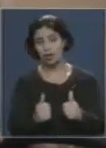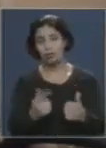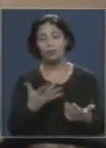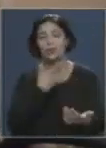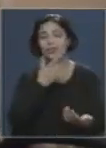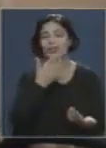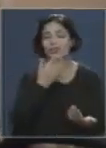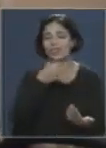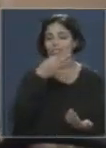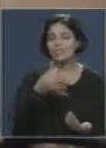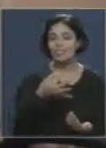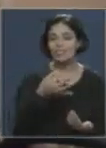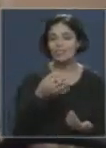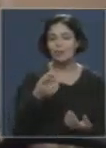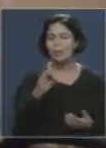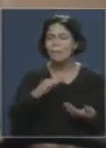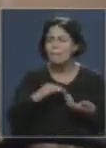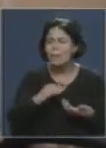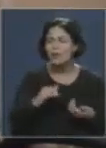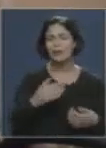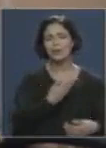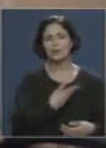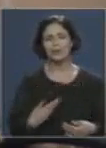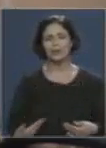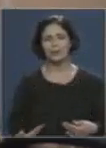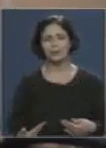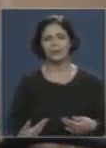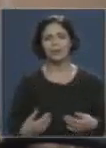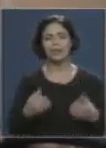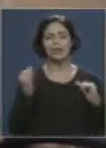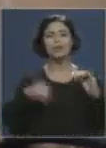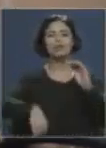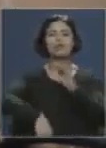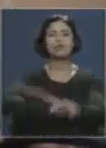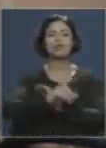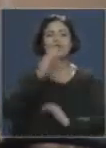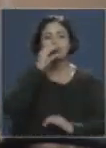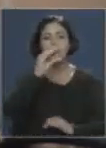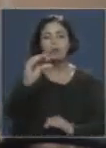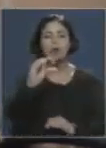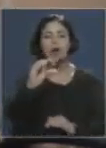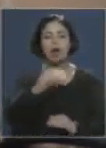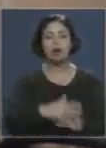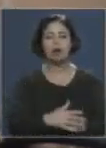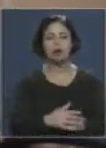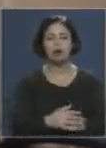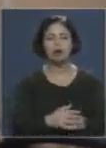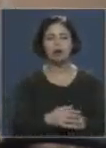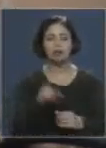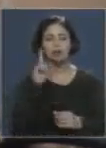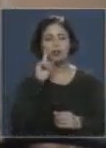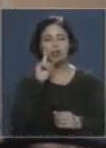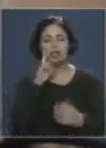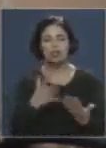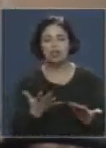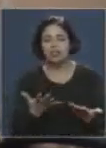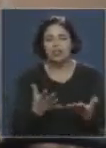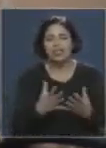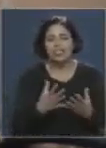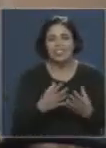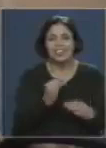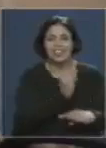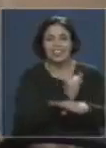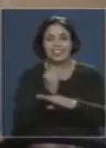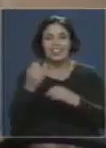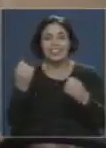decirlo también, disculpe presidenta, en el fútbol rural? El fútbol rural tiene una cantidad de